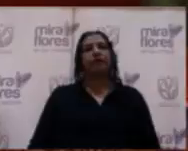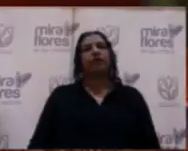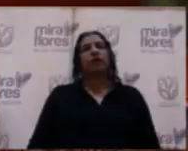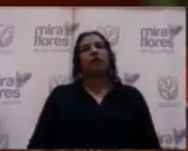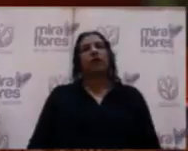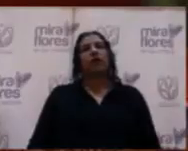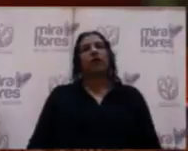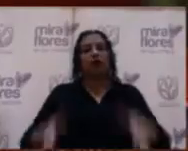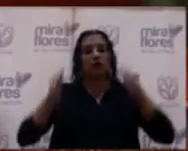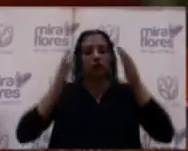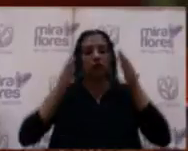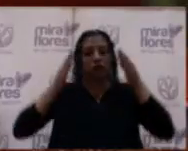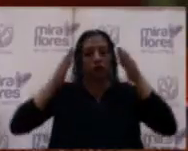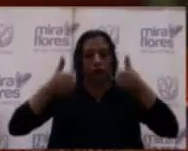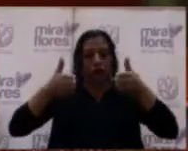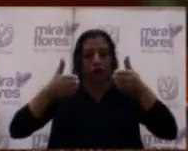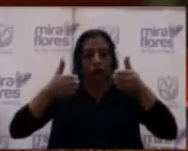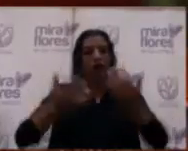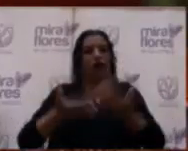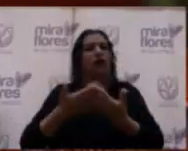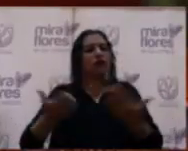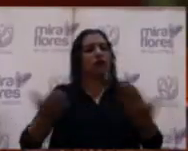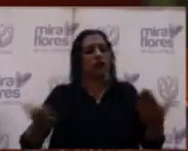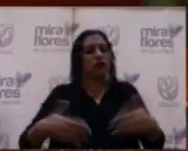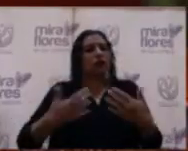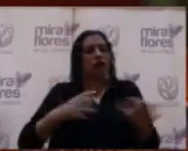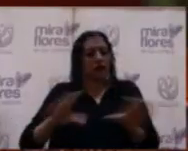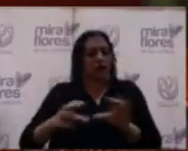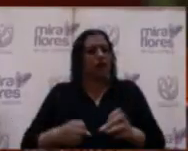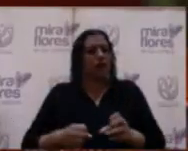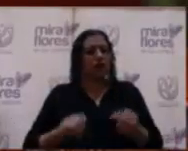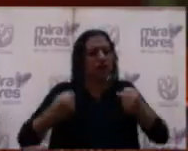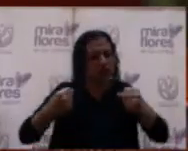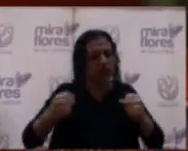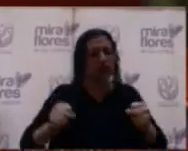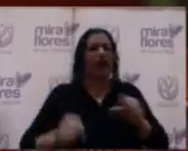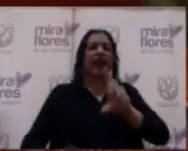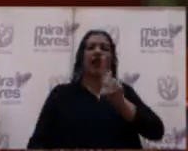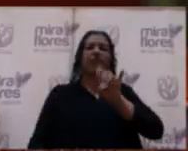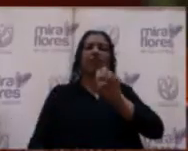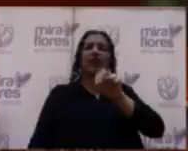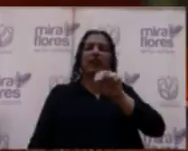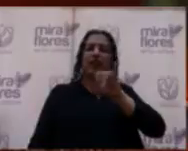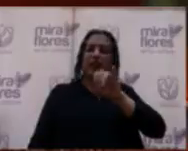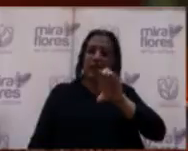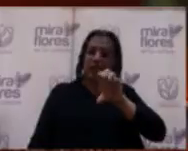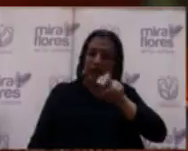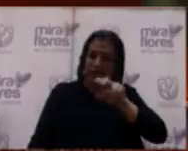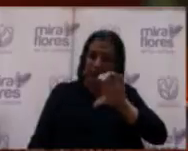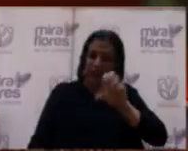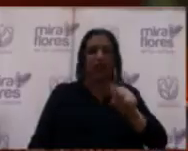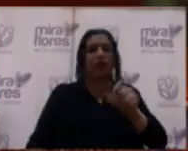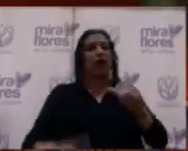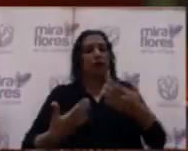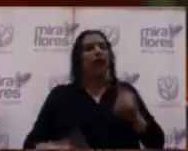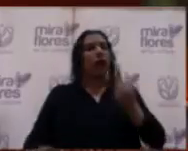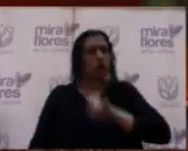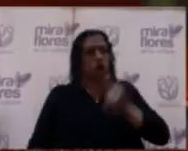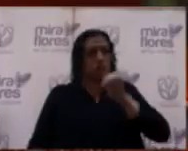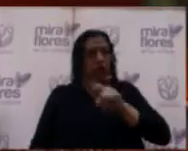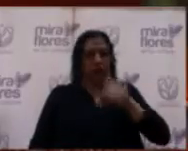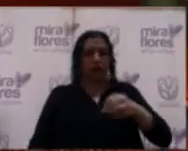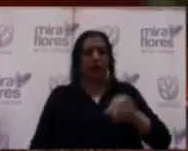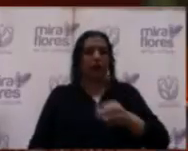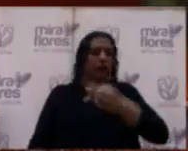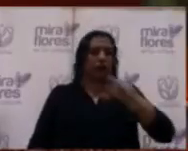foco puesto en que las cosas que se podía hacer para fortalecer a la DIVINCRI fuesen utilizadas para el distrito de